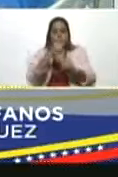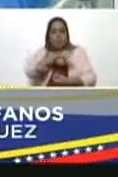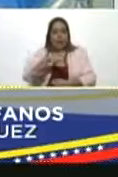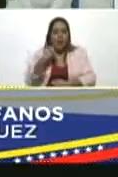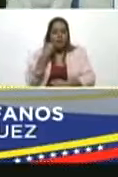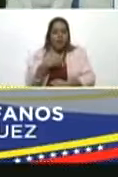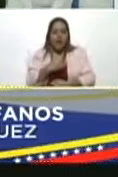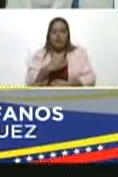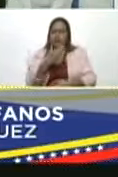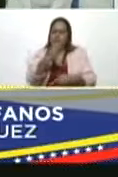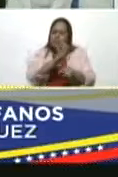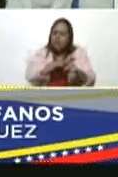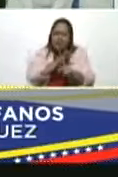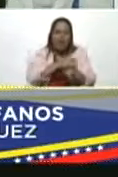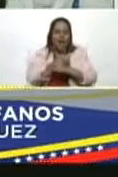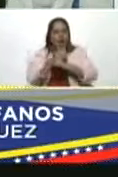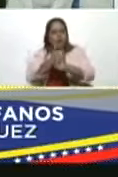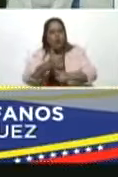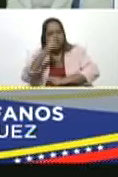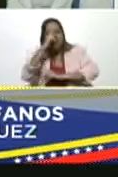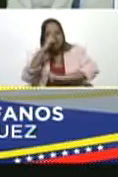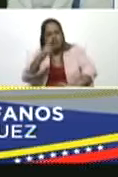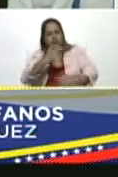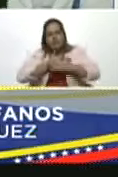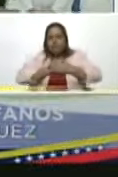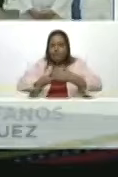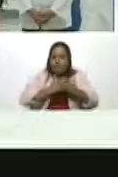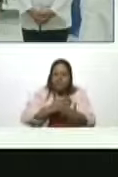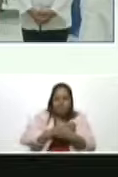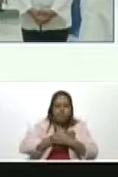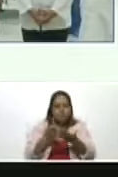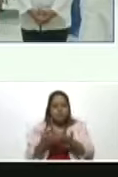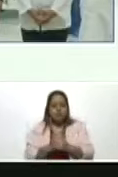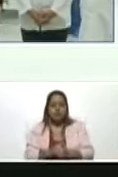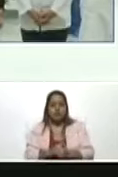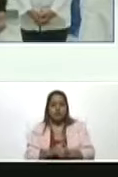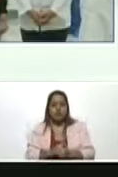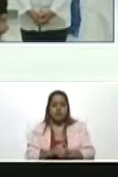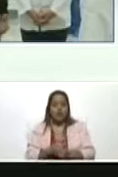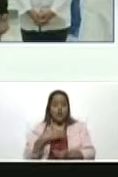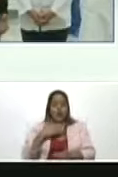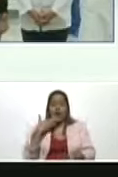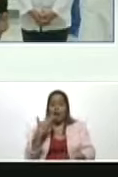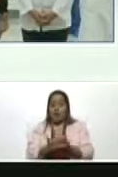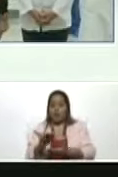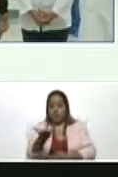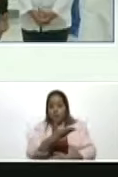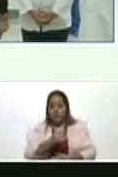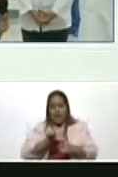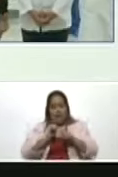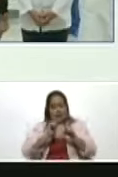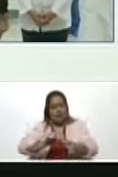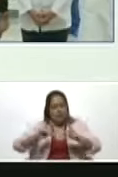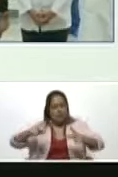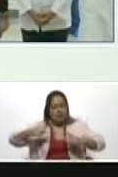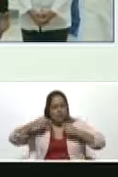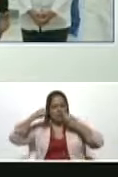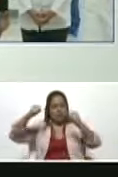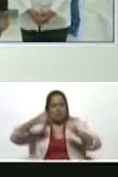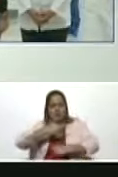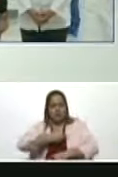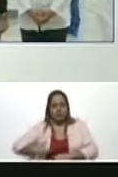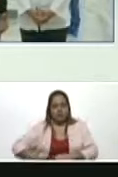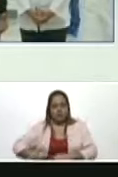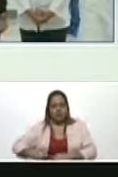con mucho amor, con mucho cariño, con mucha dedicación, y para ellos mi infinito agradecimiento. Seguimos venciendo, presidente,